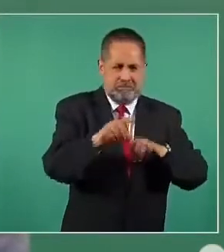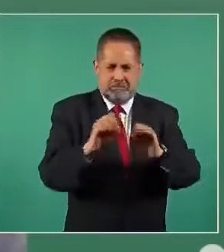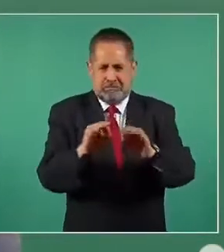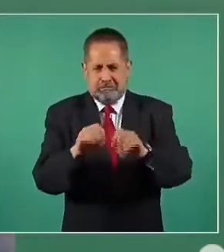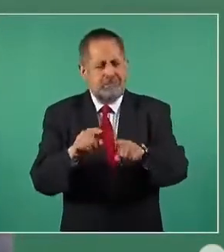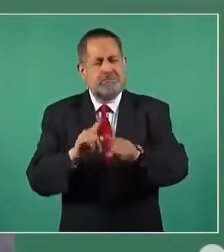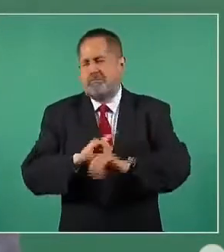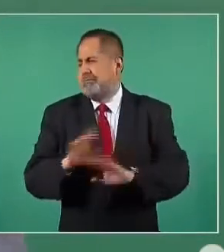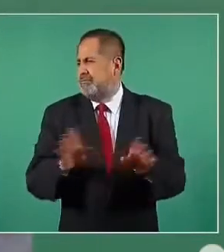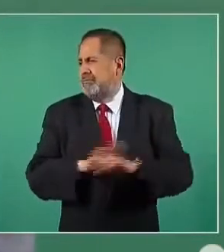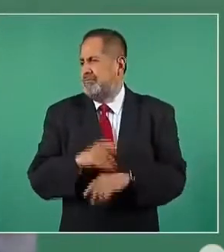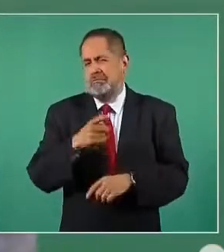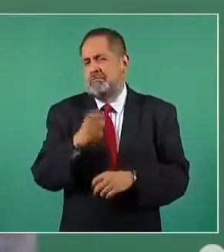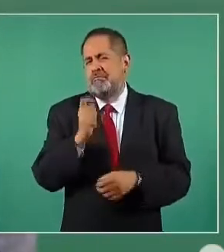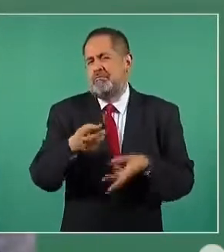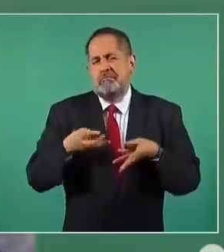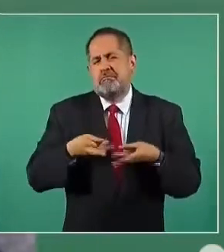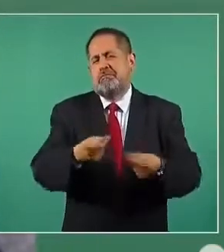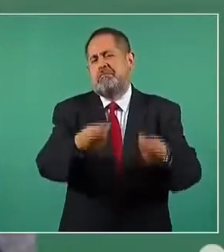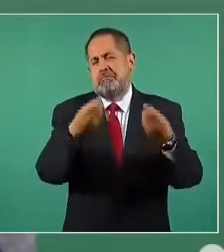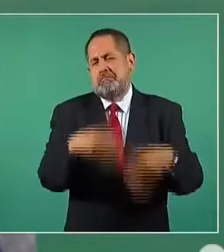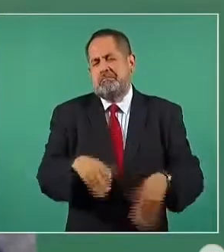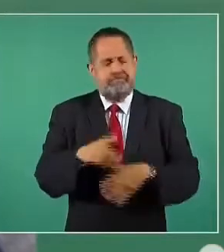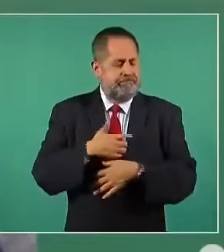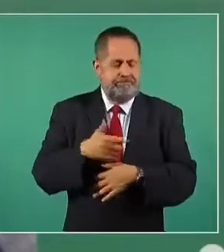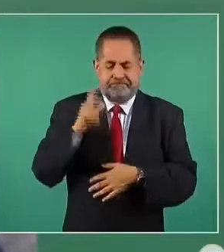derroche, es gasto superfluo.